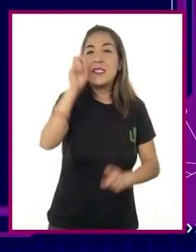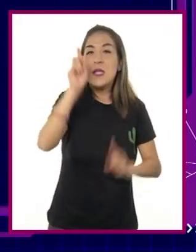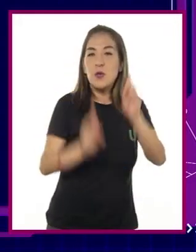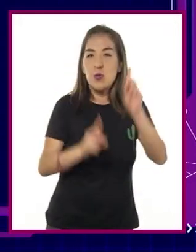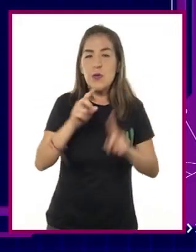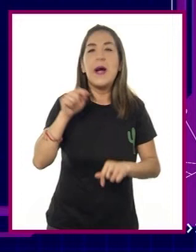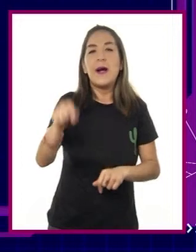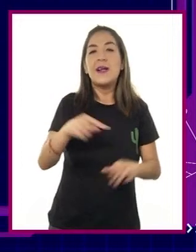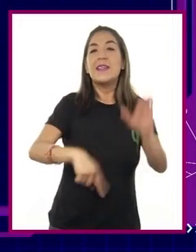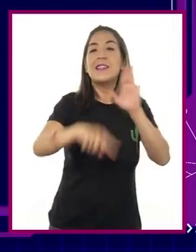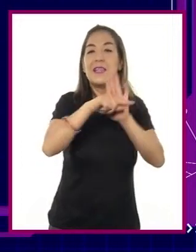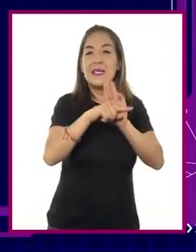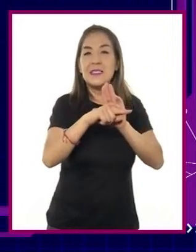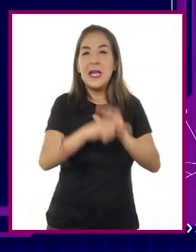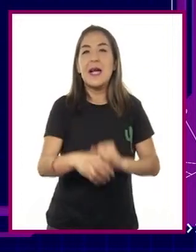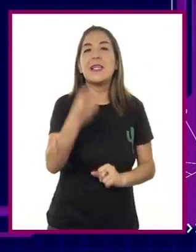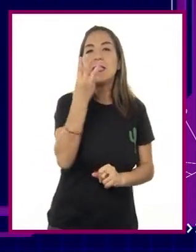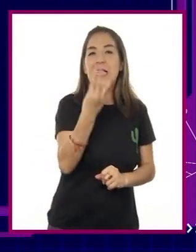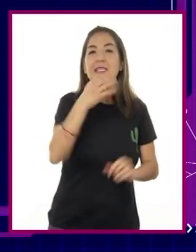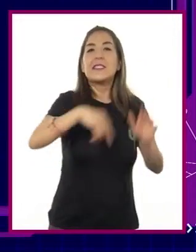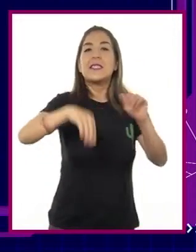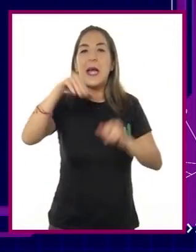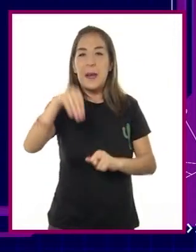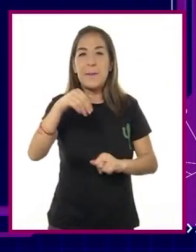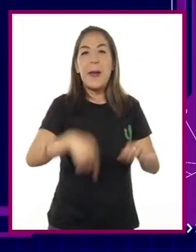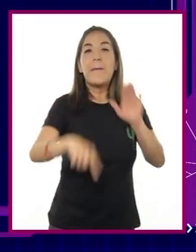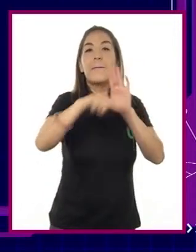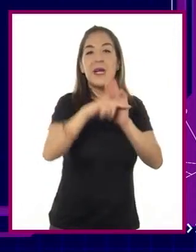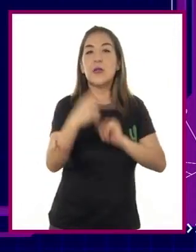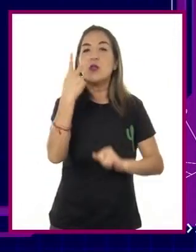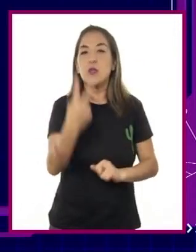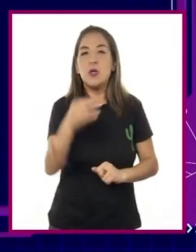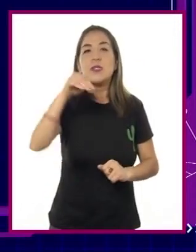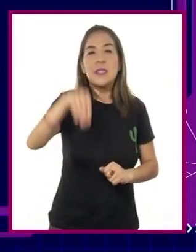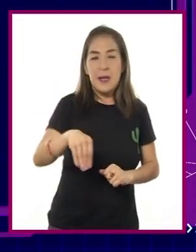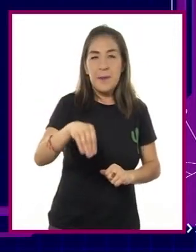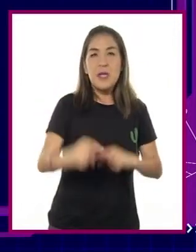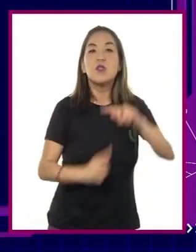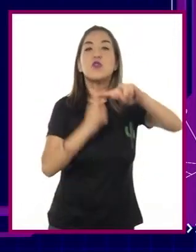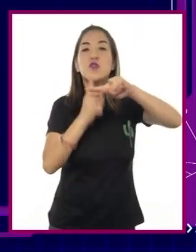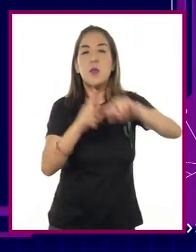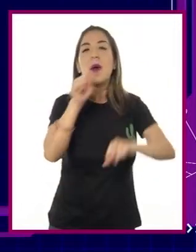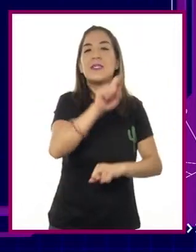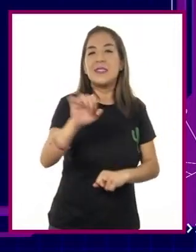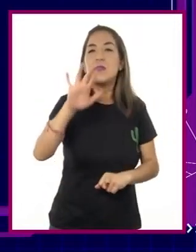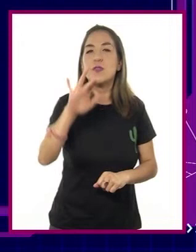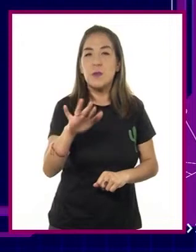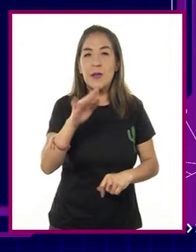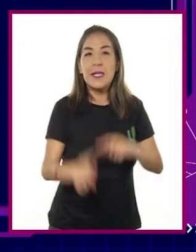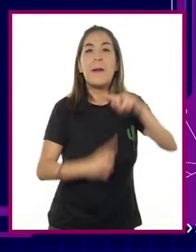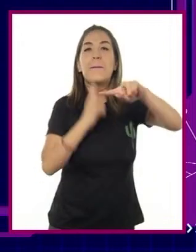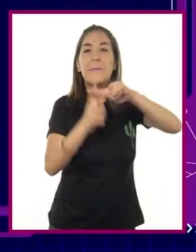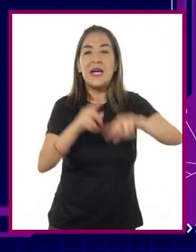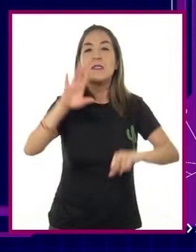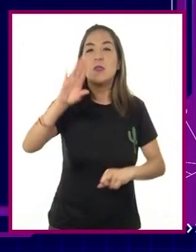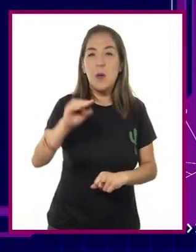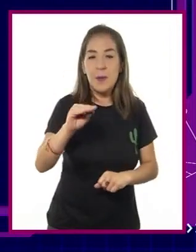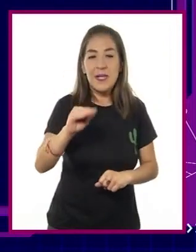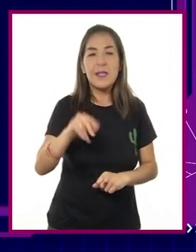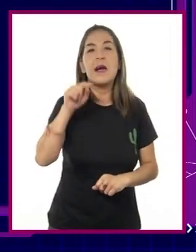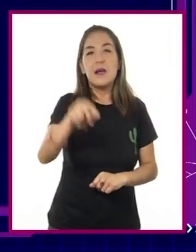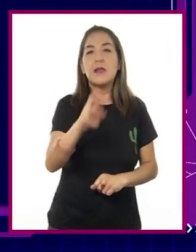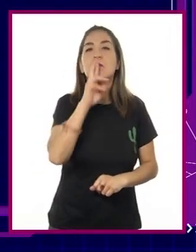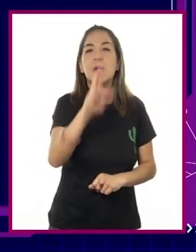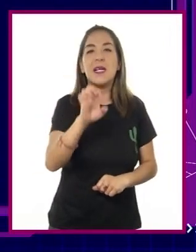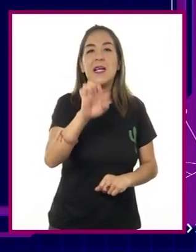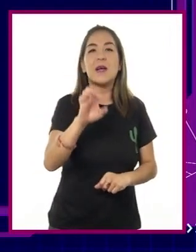caso, restaremos 3m menos 2m y sumaremos 150 más 90 para obtener la